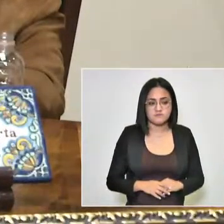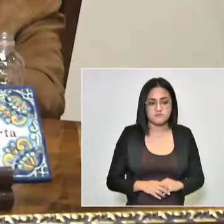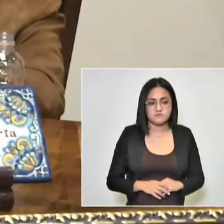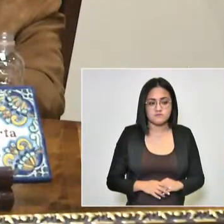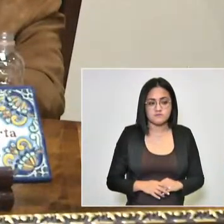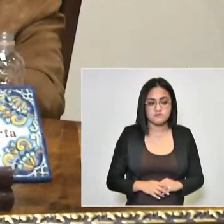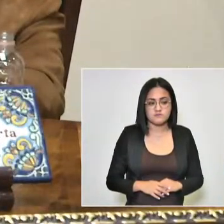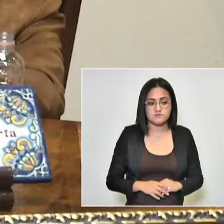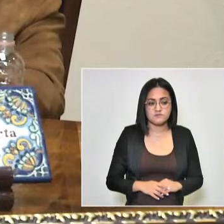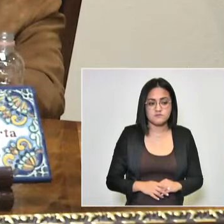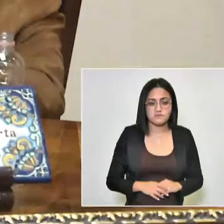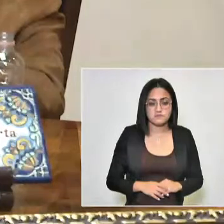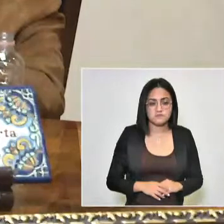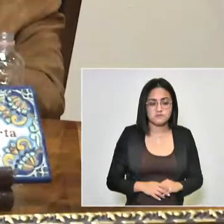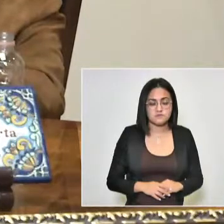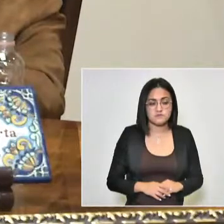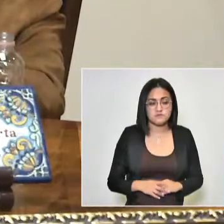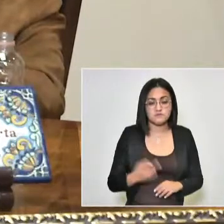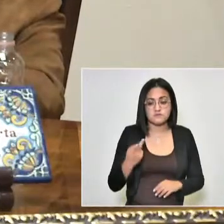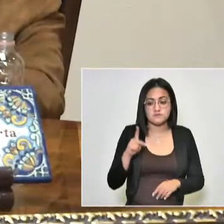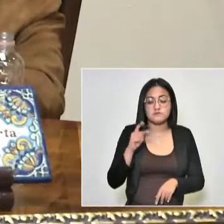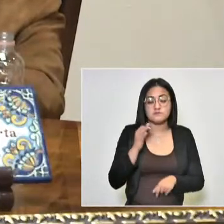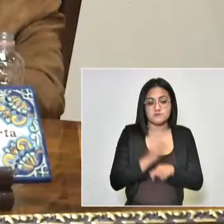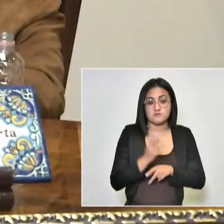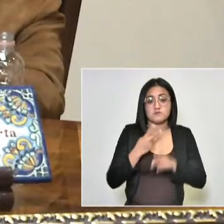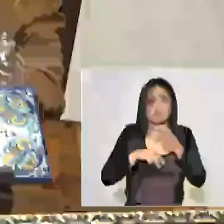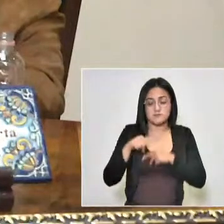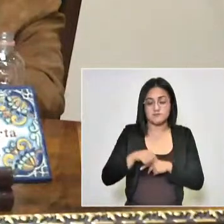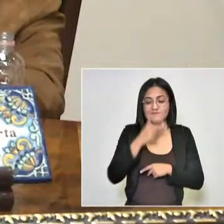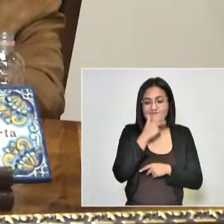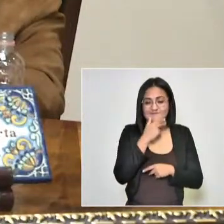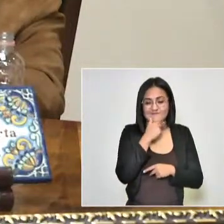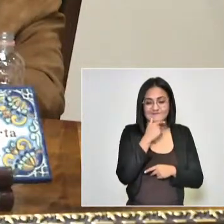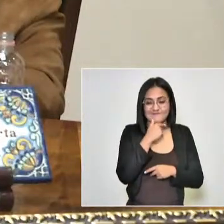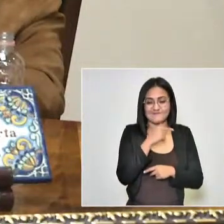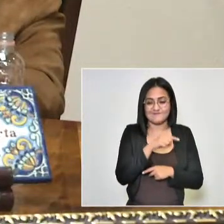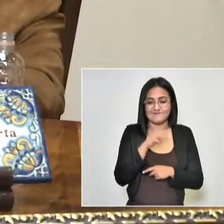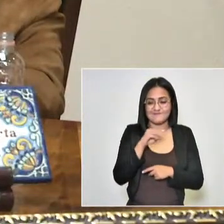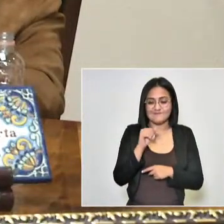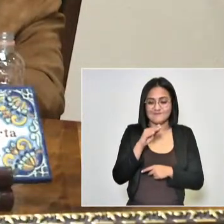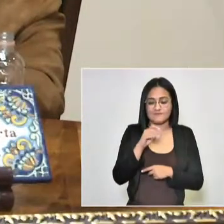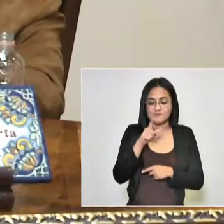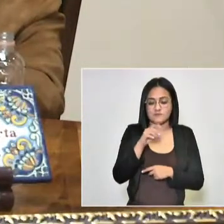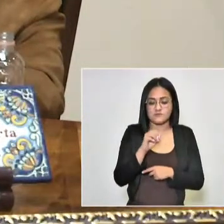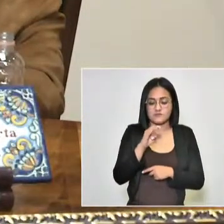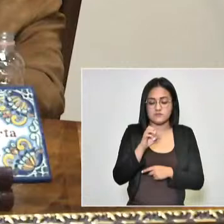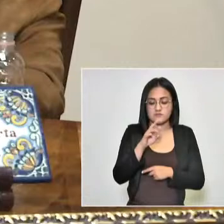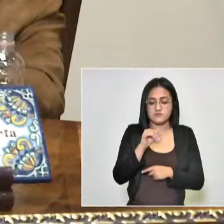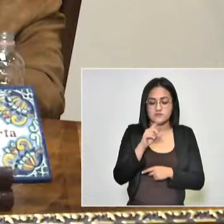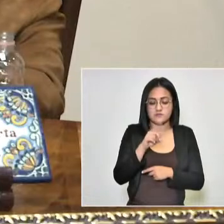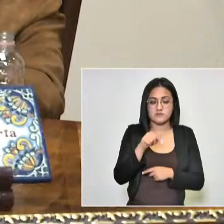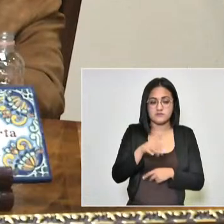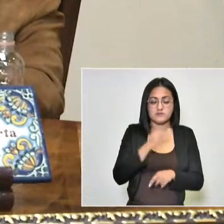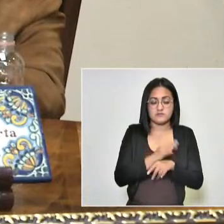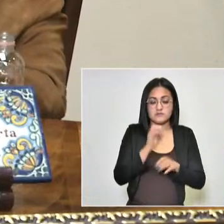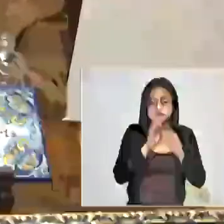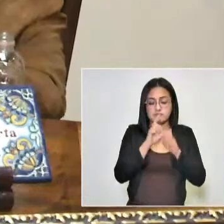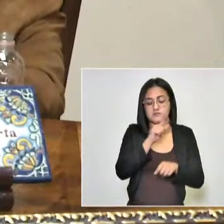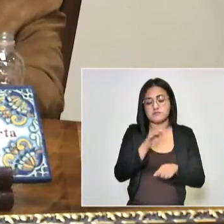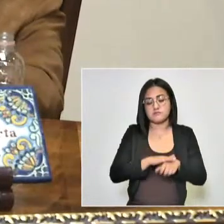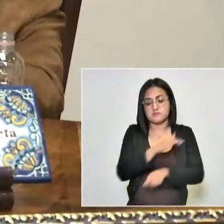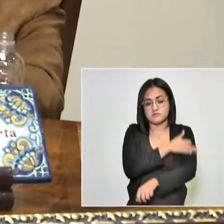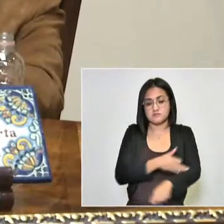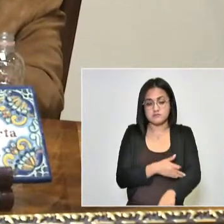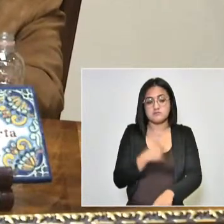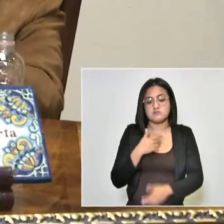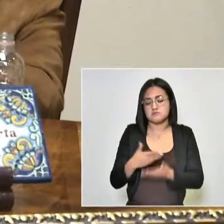viene el canciller aquí a Casaguayo más tarde y tendré una entrevista con él. No, pues no le voy a